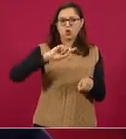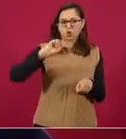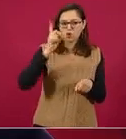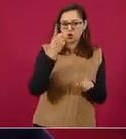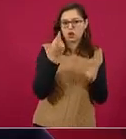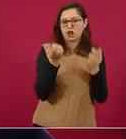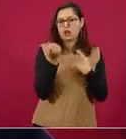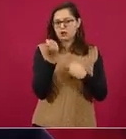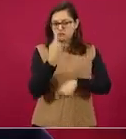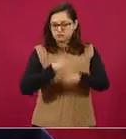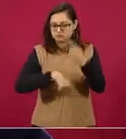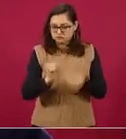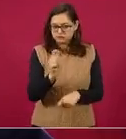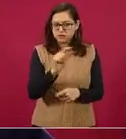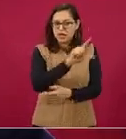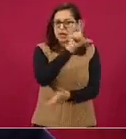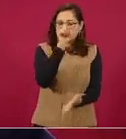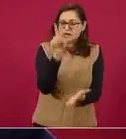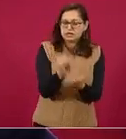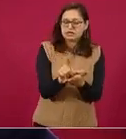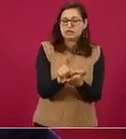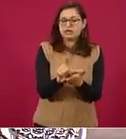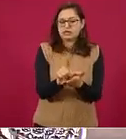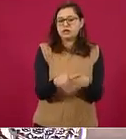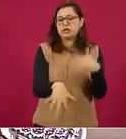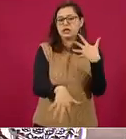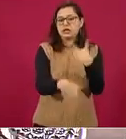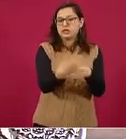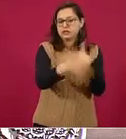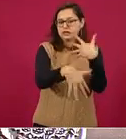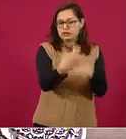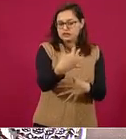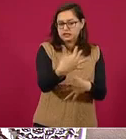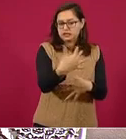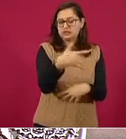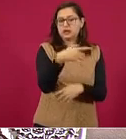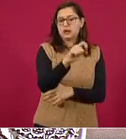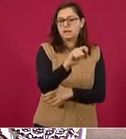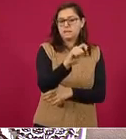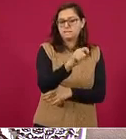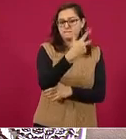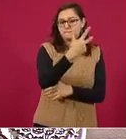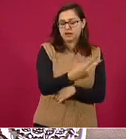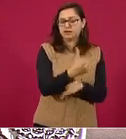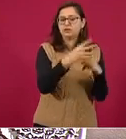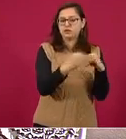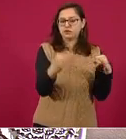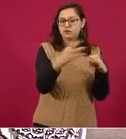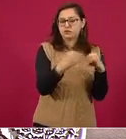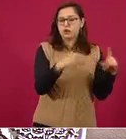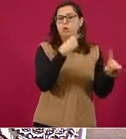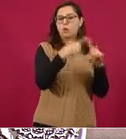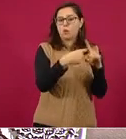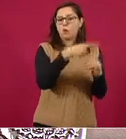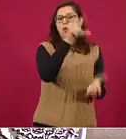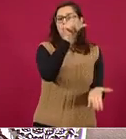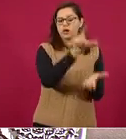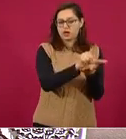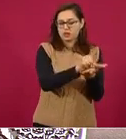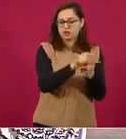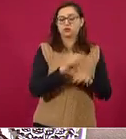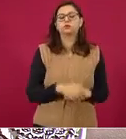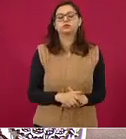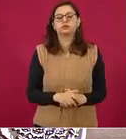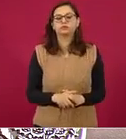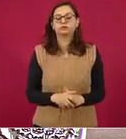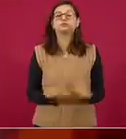y vendiéndolo en litros, sería de 15 pesos con 28 centavos por litro. Y seguimos